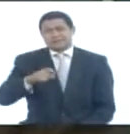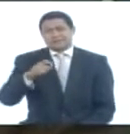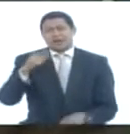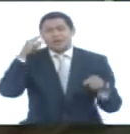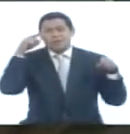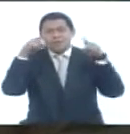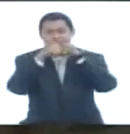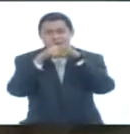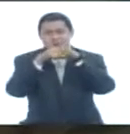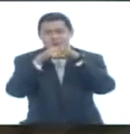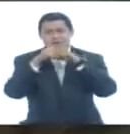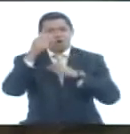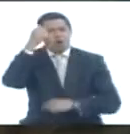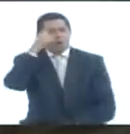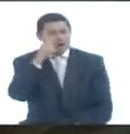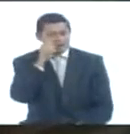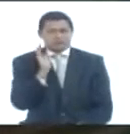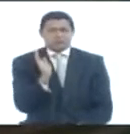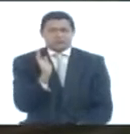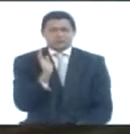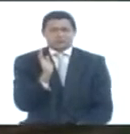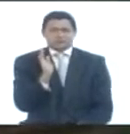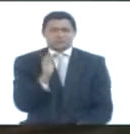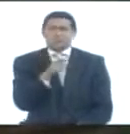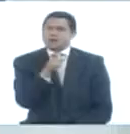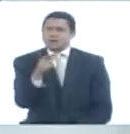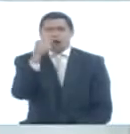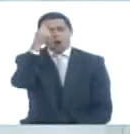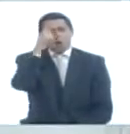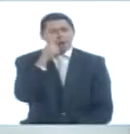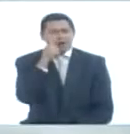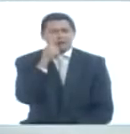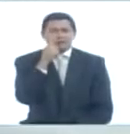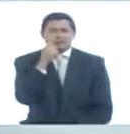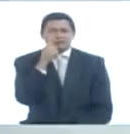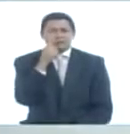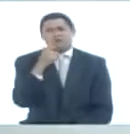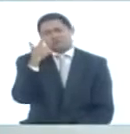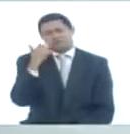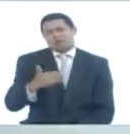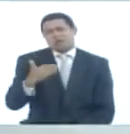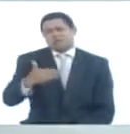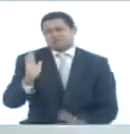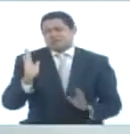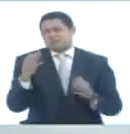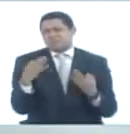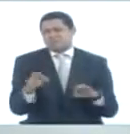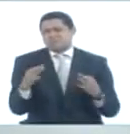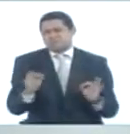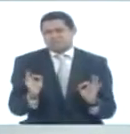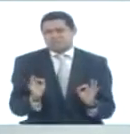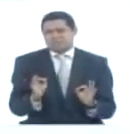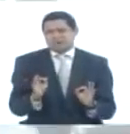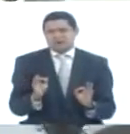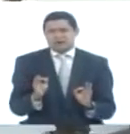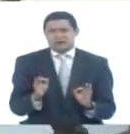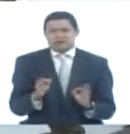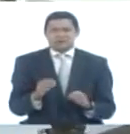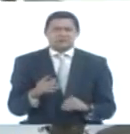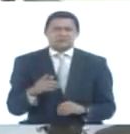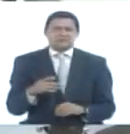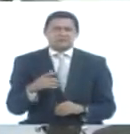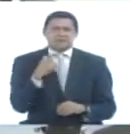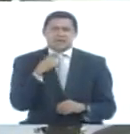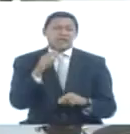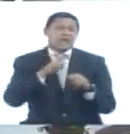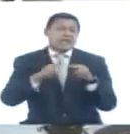estrabismo es quirúrgica, ¿ok? Es una cirugía tradicional, una cirugía que por lo regular se hace